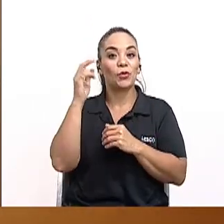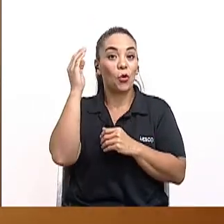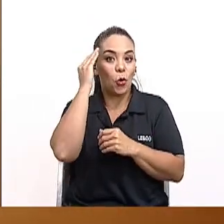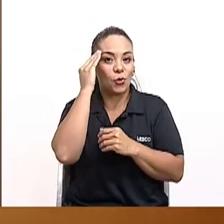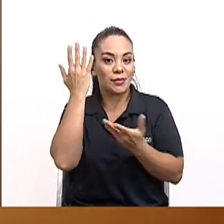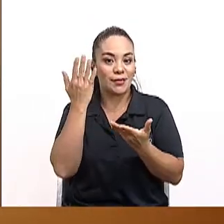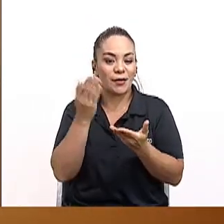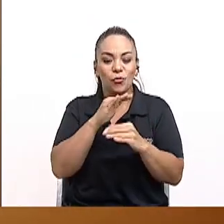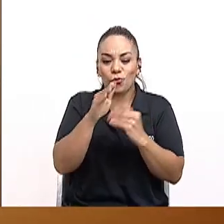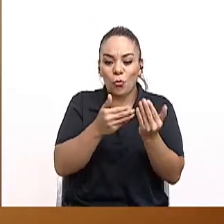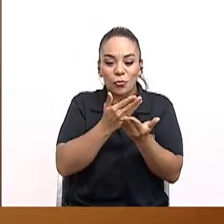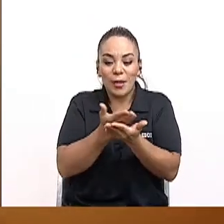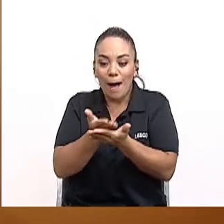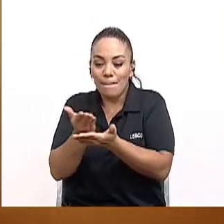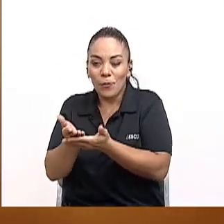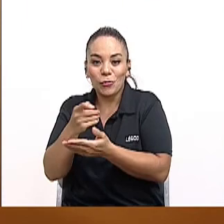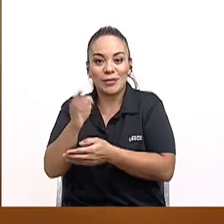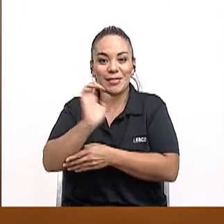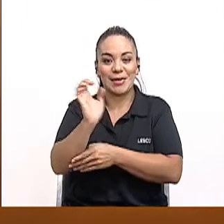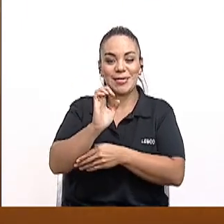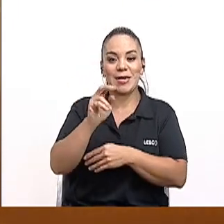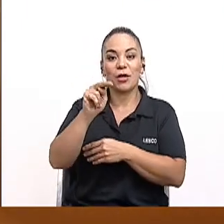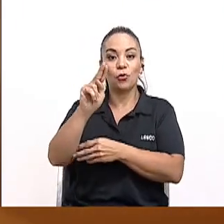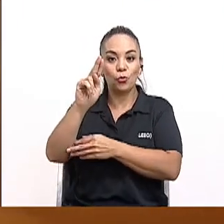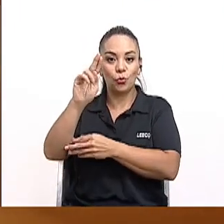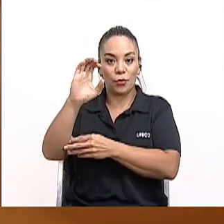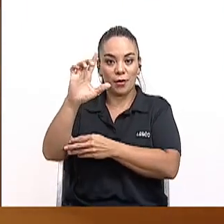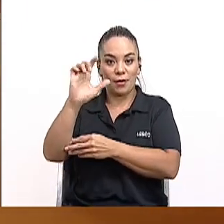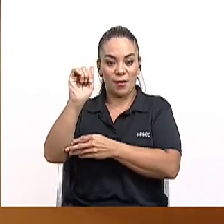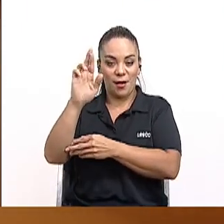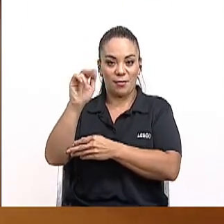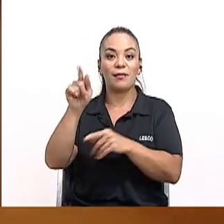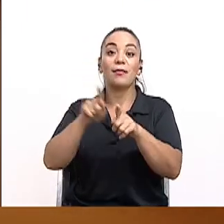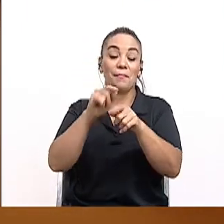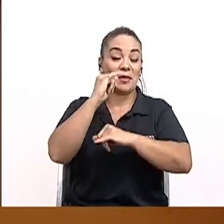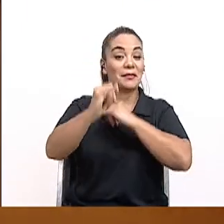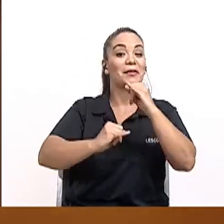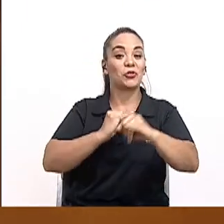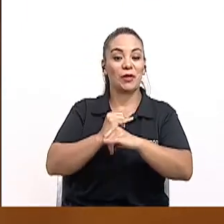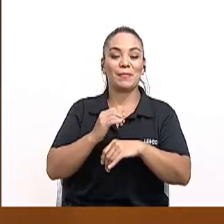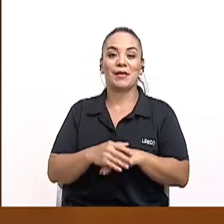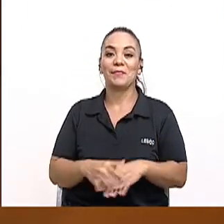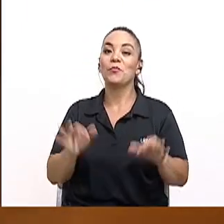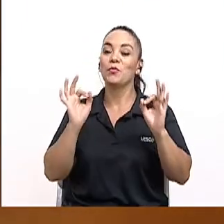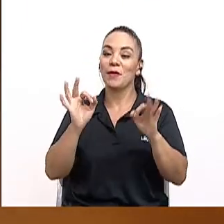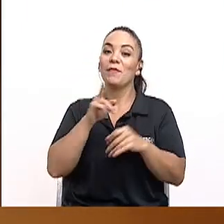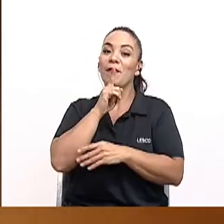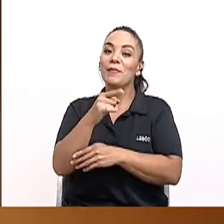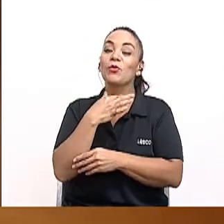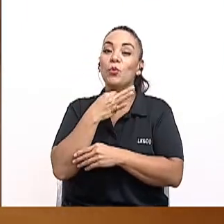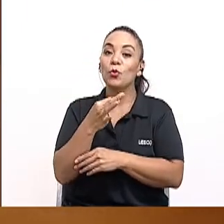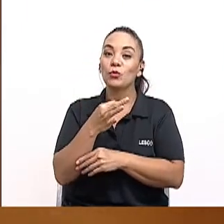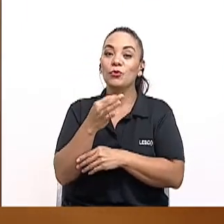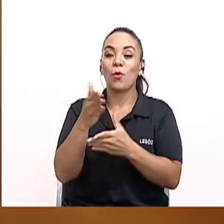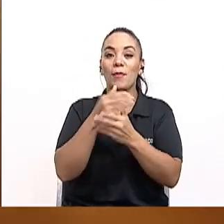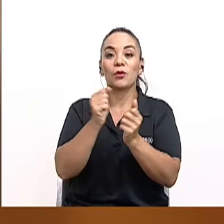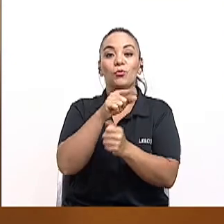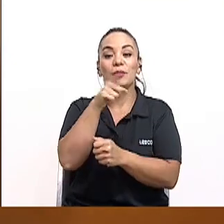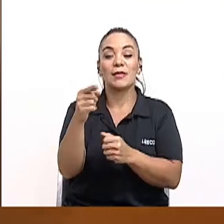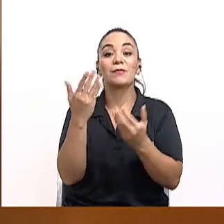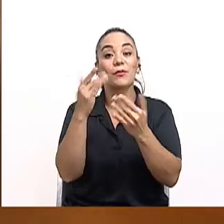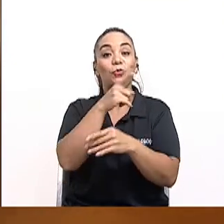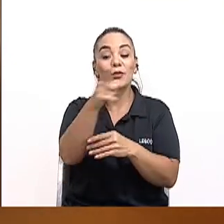sirve toda esta energía nuclear. Y también a nivel internacional, no solo en nuestro país. Muy bien, ha sido un gusto estar con ustedes. Yo espero